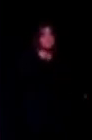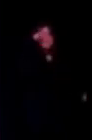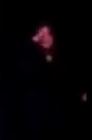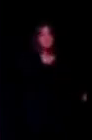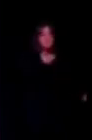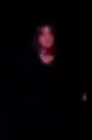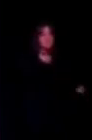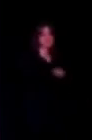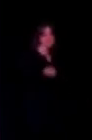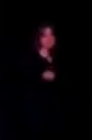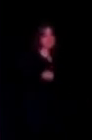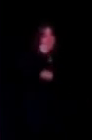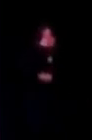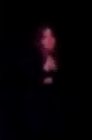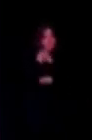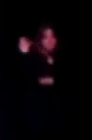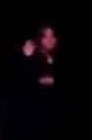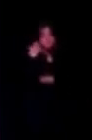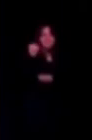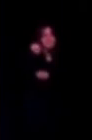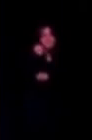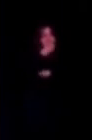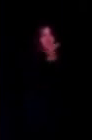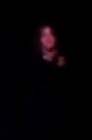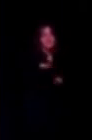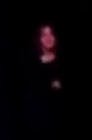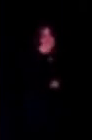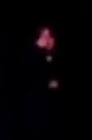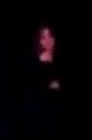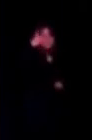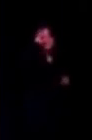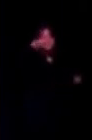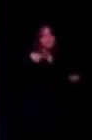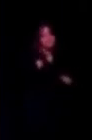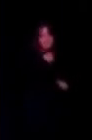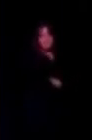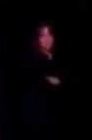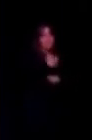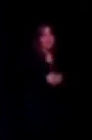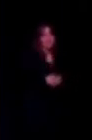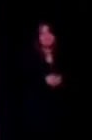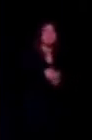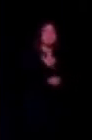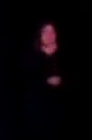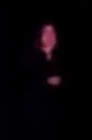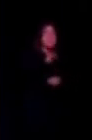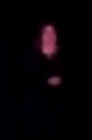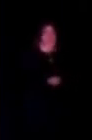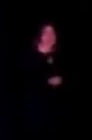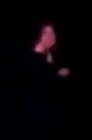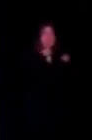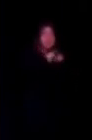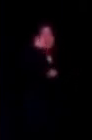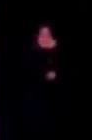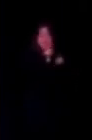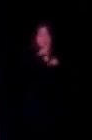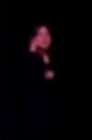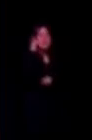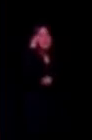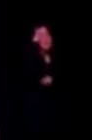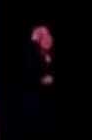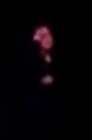sueño. Claro, puede pasar por exceso. Cuando con mis hermanos y hermanas tenían un sueño que